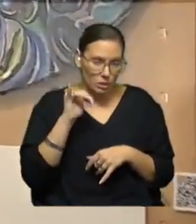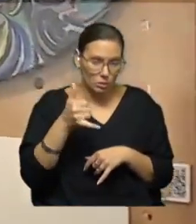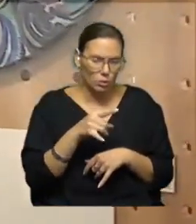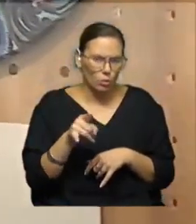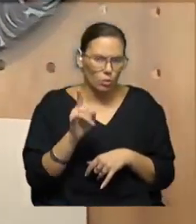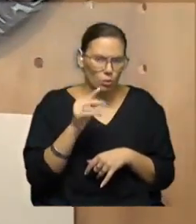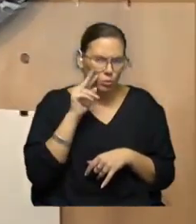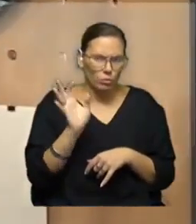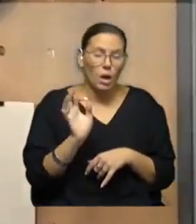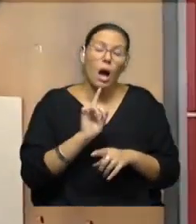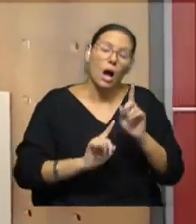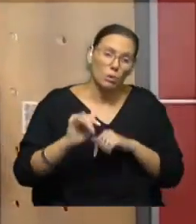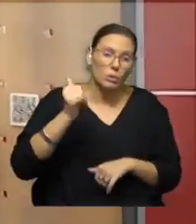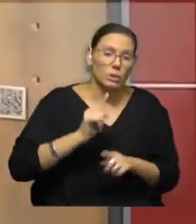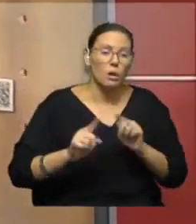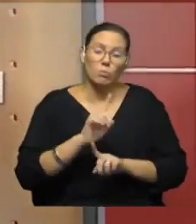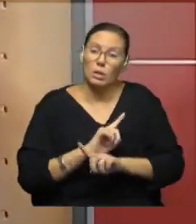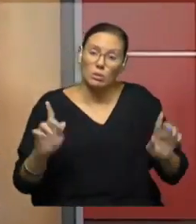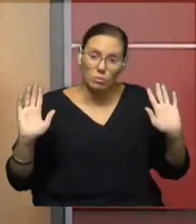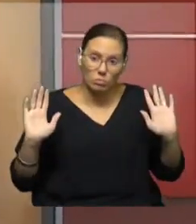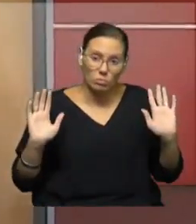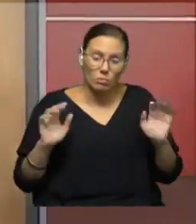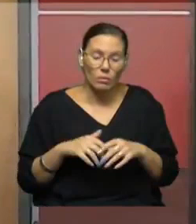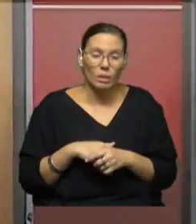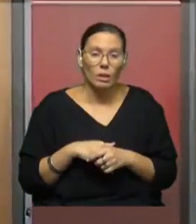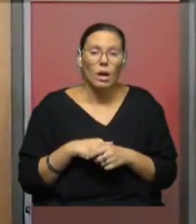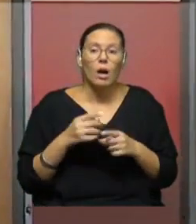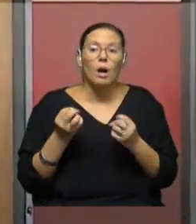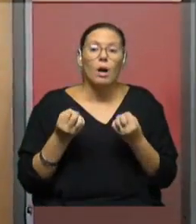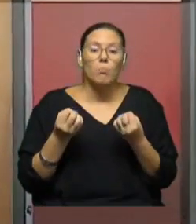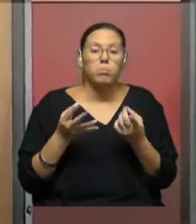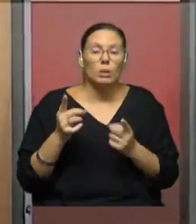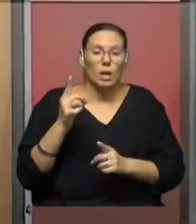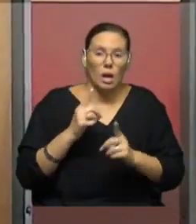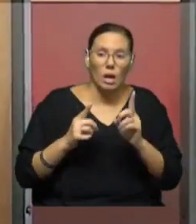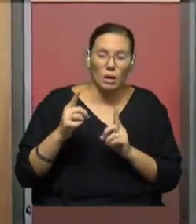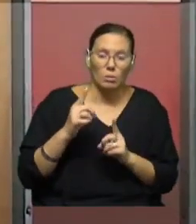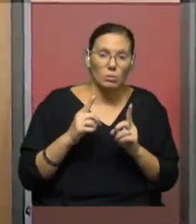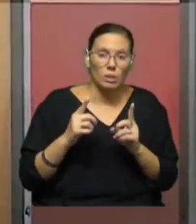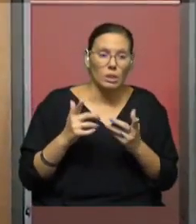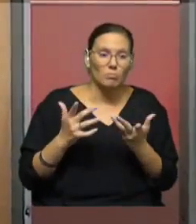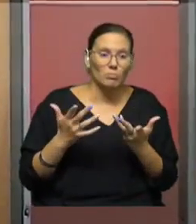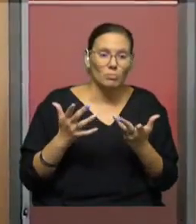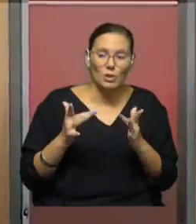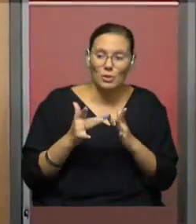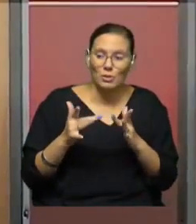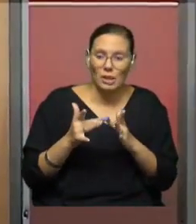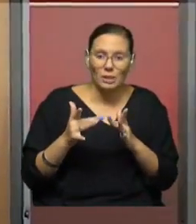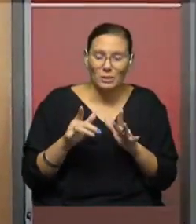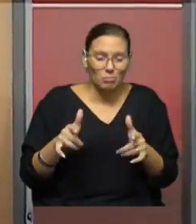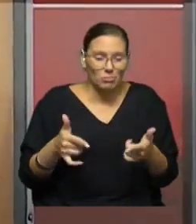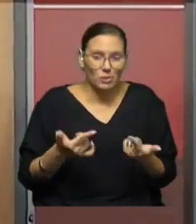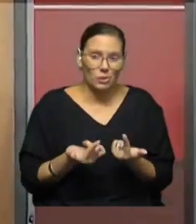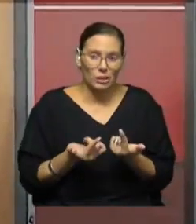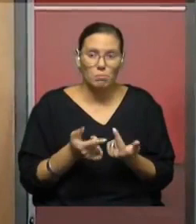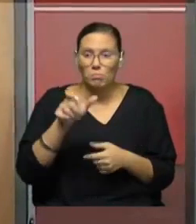no. Algunas sí, otras no. Porque algunas incluso no tengo necesariamente contacto con ellas.